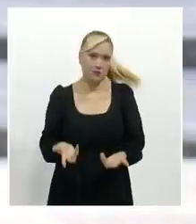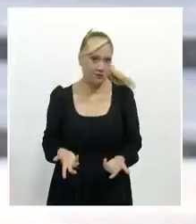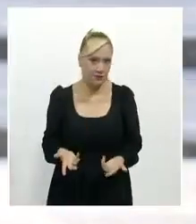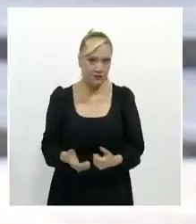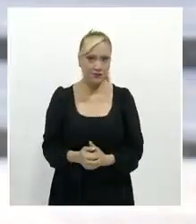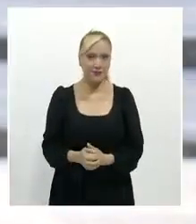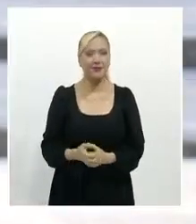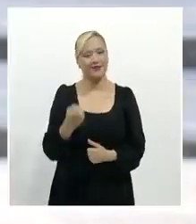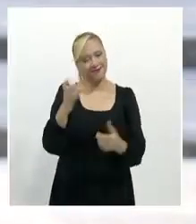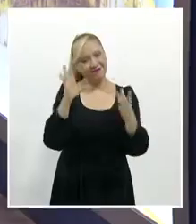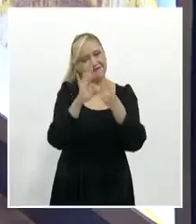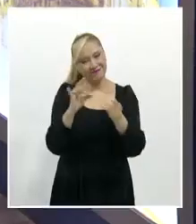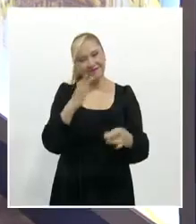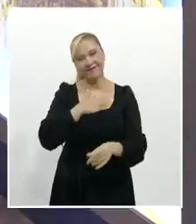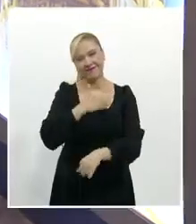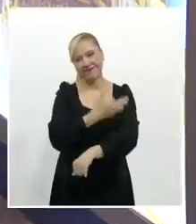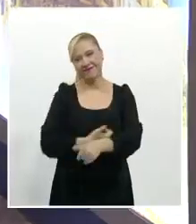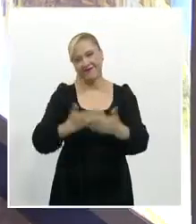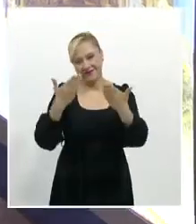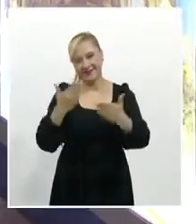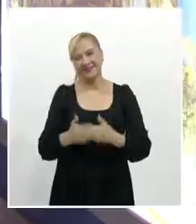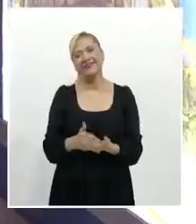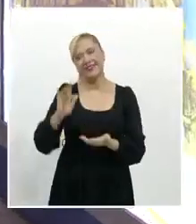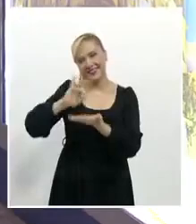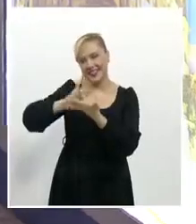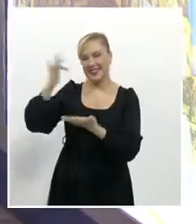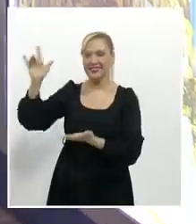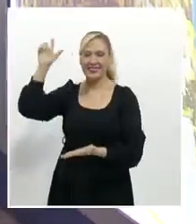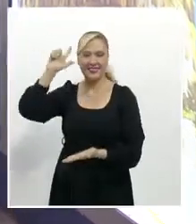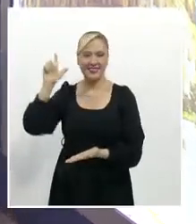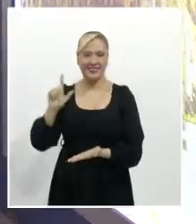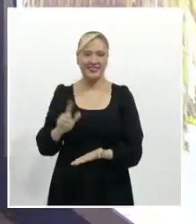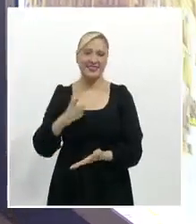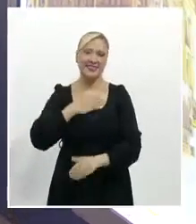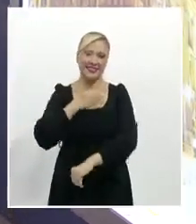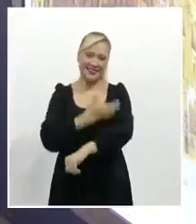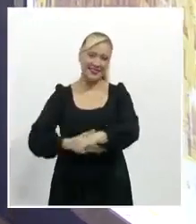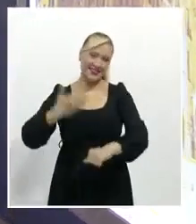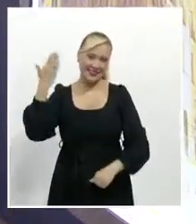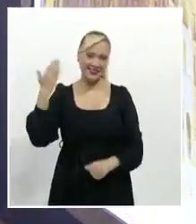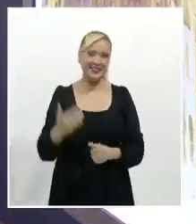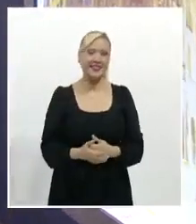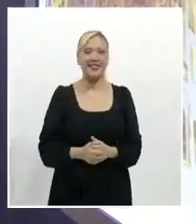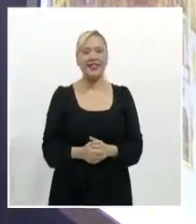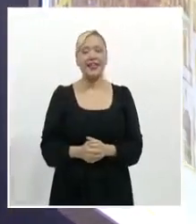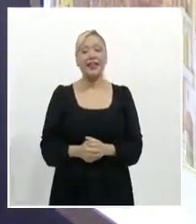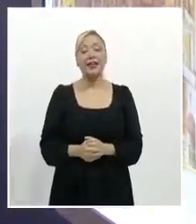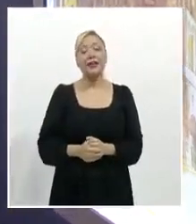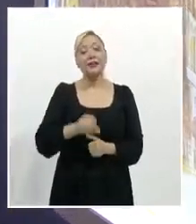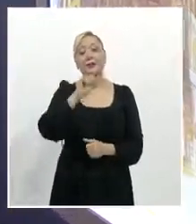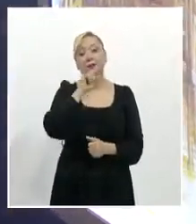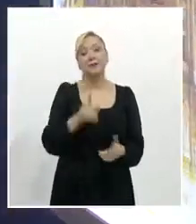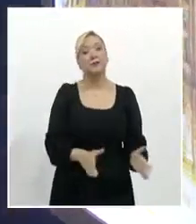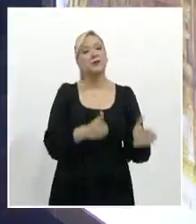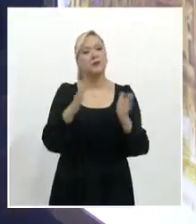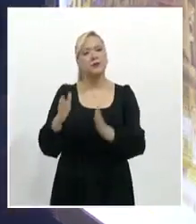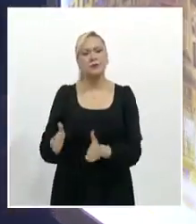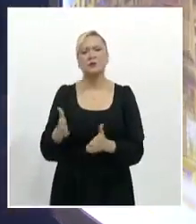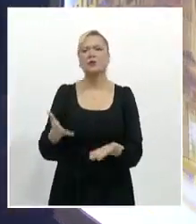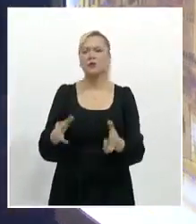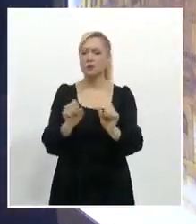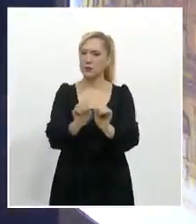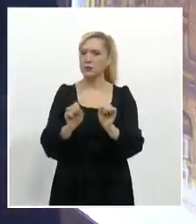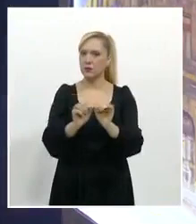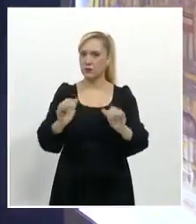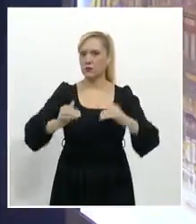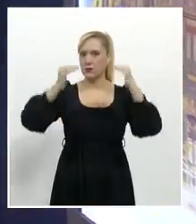Citlali, es la información. Muy buenas tardes. Gracias, Laura, que tengas una excelente tarde. Y en otras noticias, la Sala